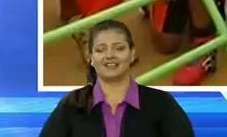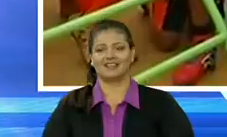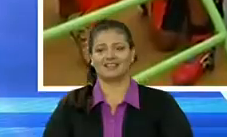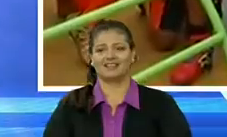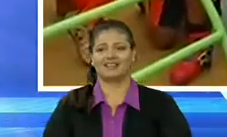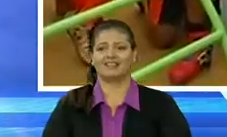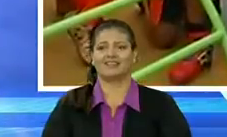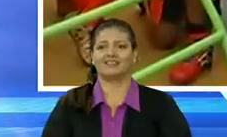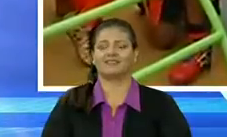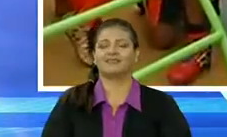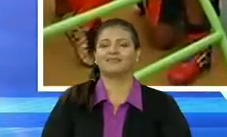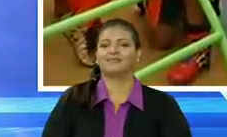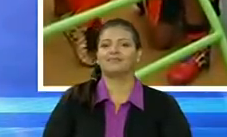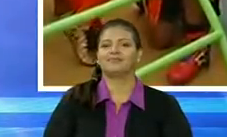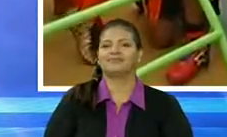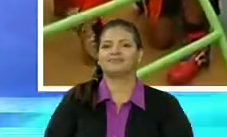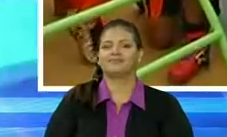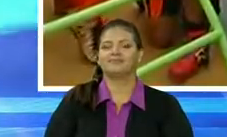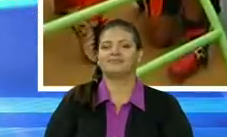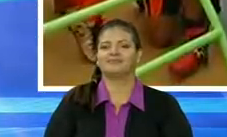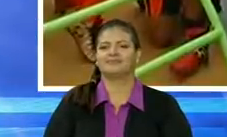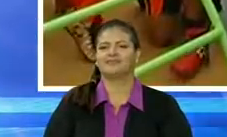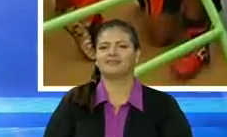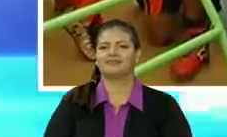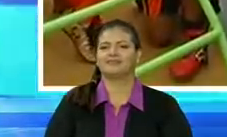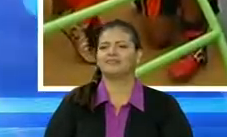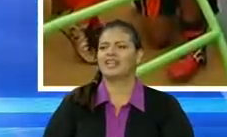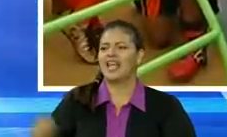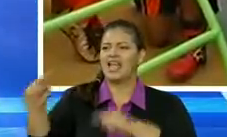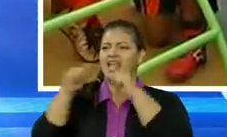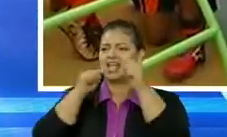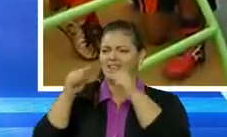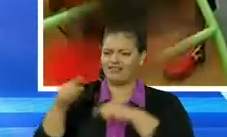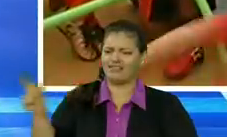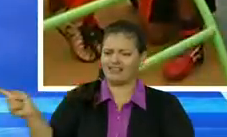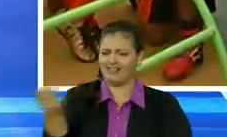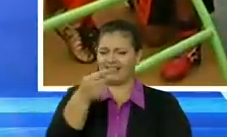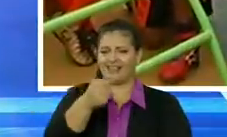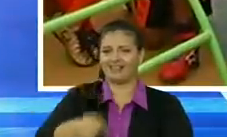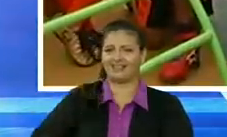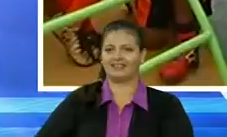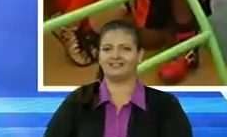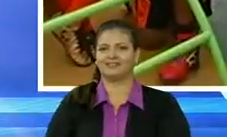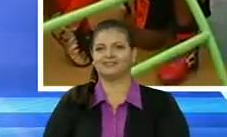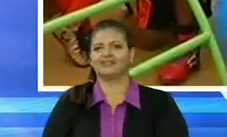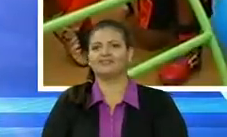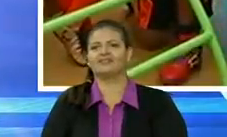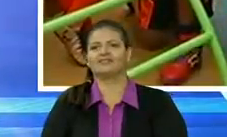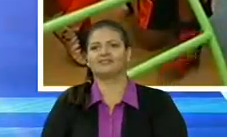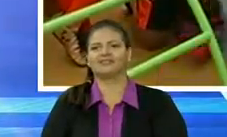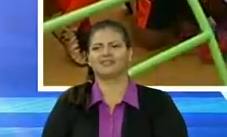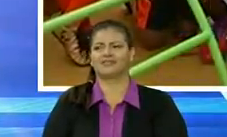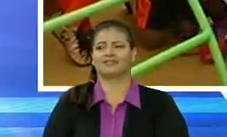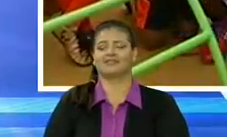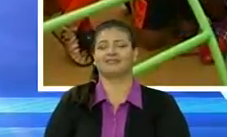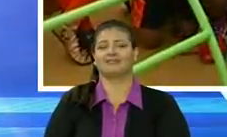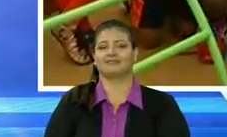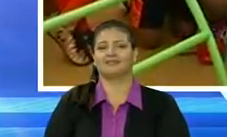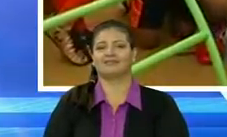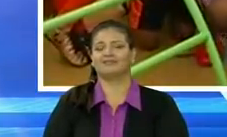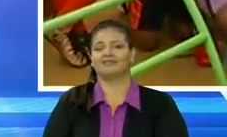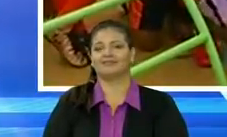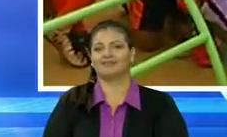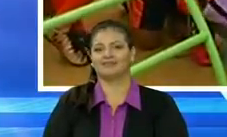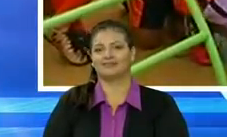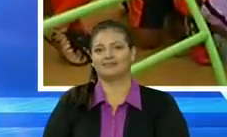Me parece. Hay algunos que pueden. Giovanni también dice. No, pero ese sí lo rompe. Ese sí daña el colombiano. Mira, yo. Ese